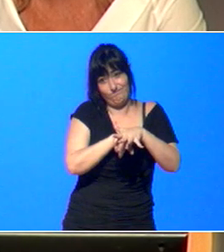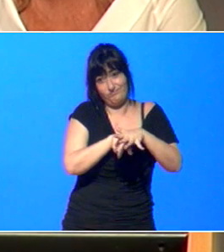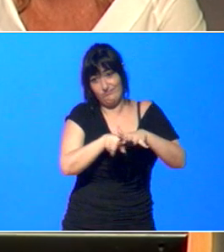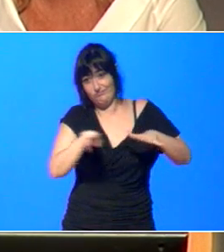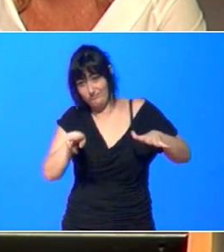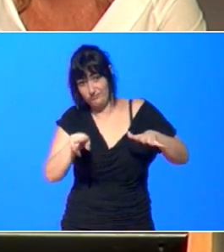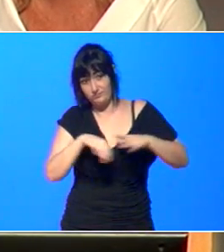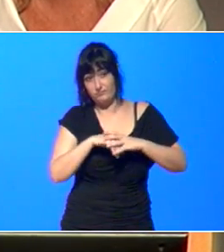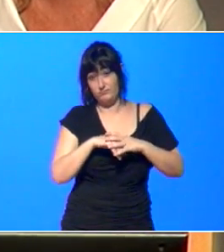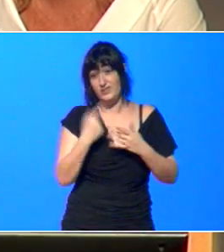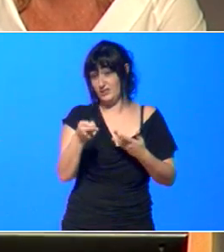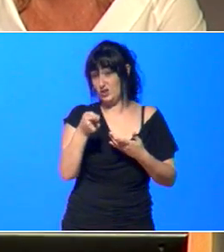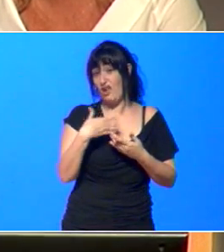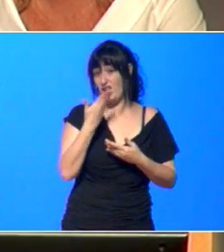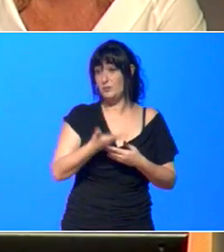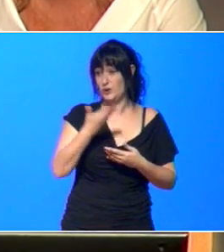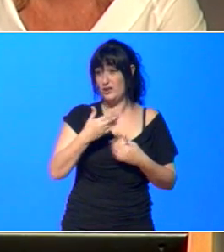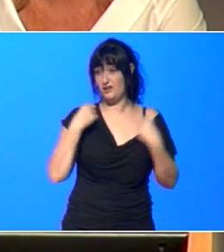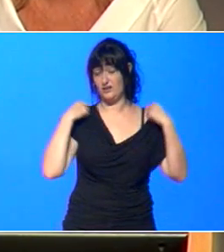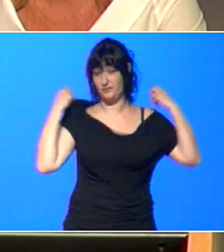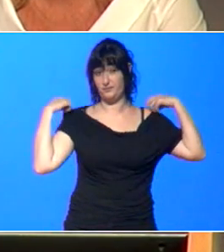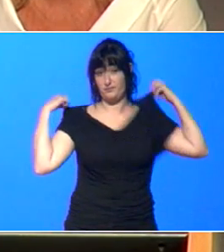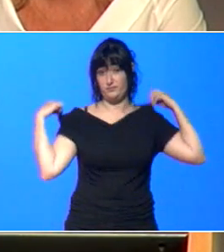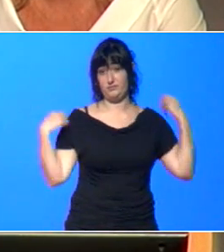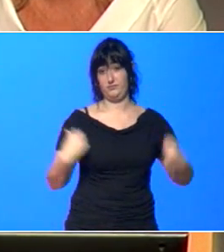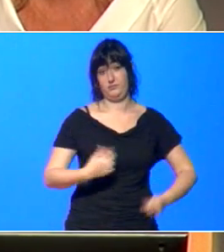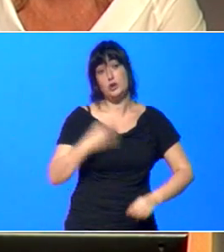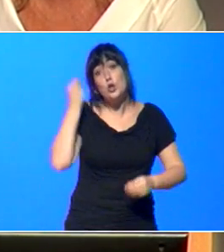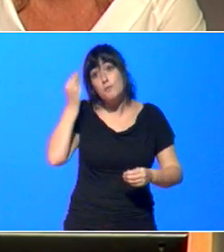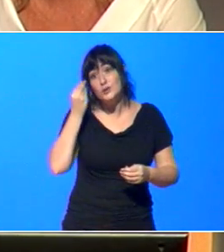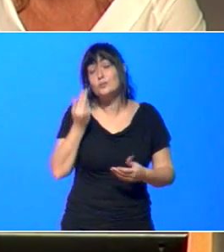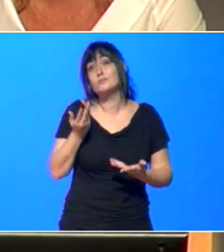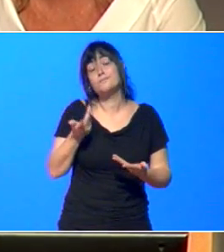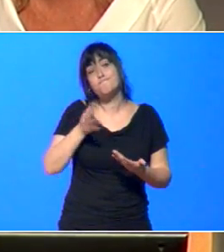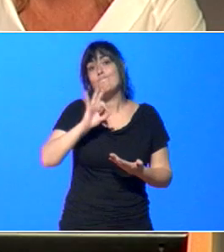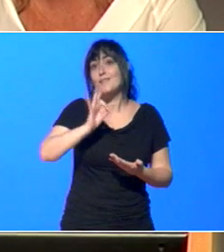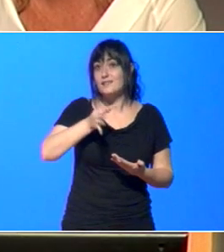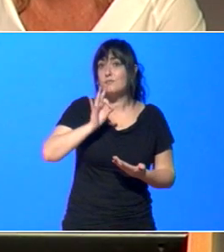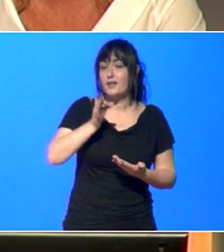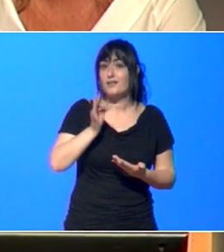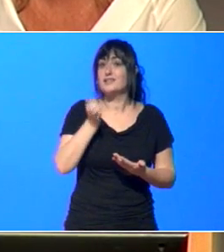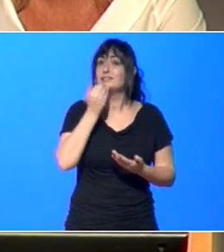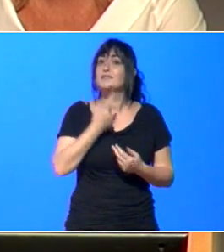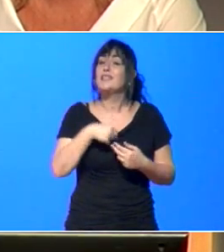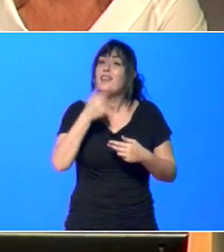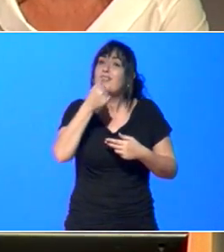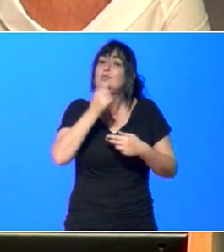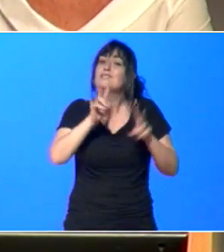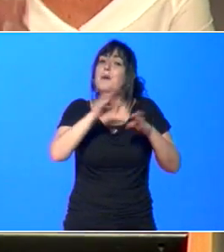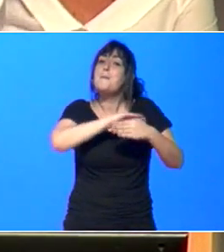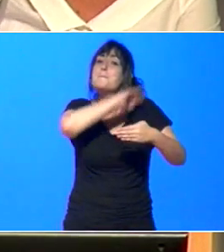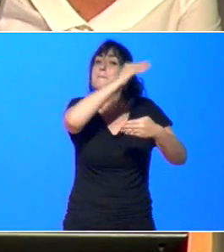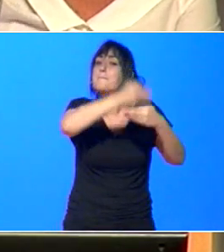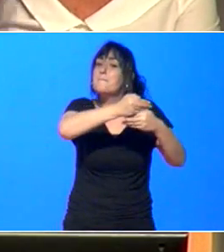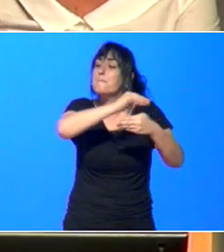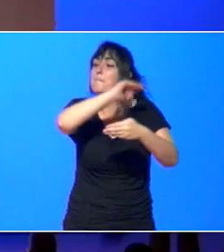importantes y han de traerse aquí y desde ahí sí que es verdad que cuando hablamos de barreras, ¿cuáles son las barreras?